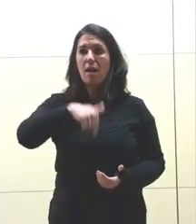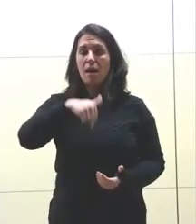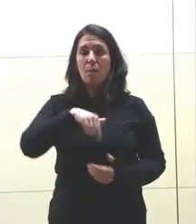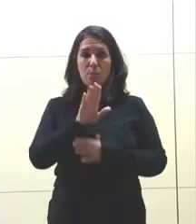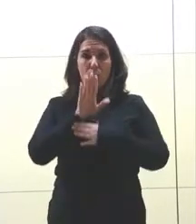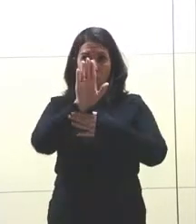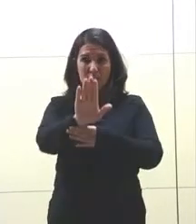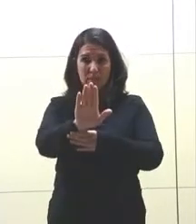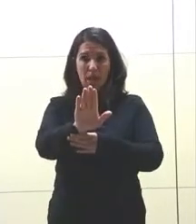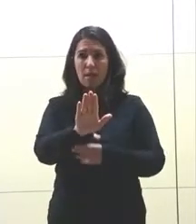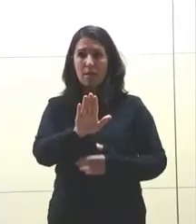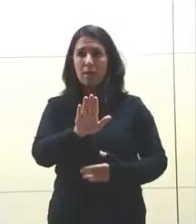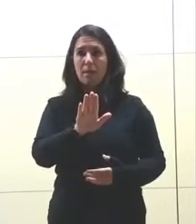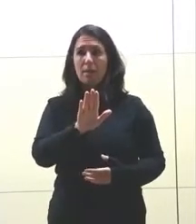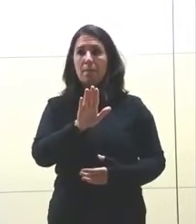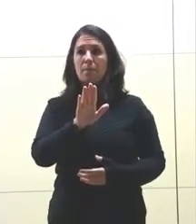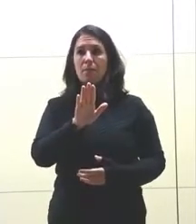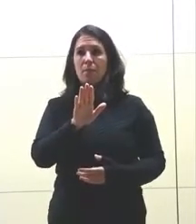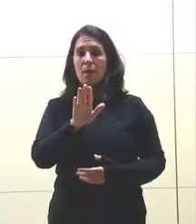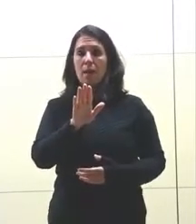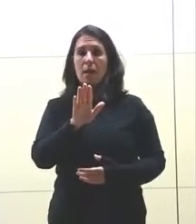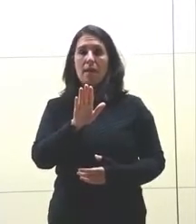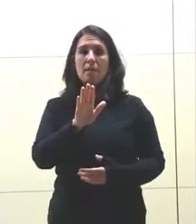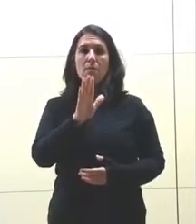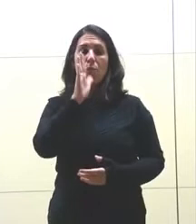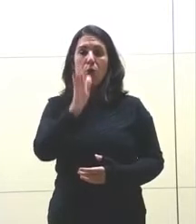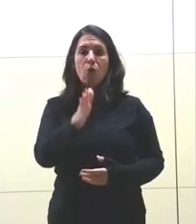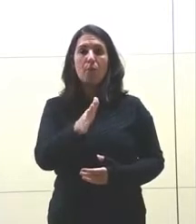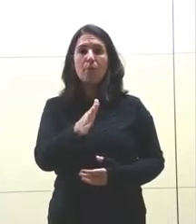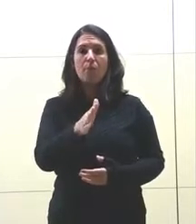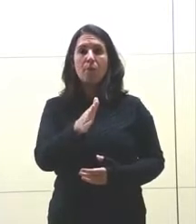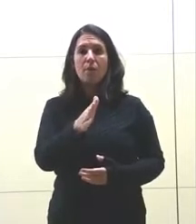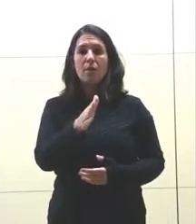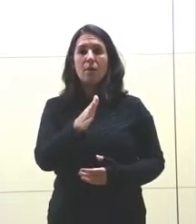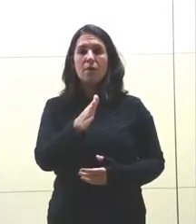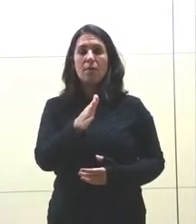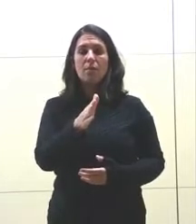propuesta es que, por un lado,